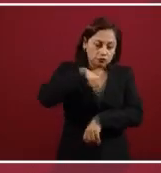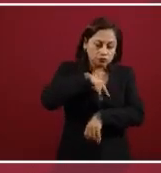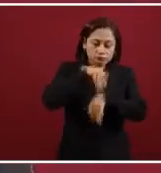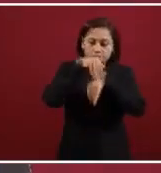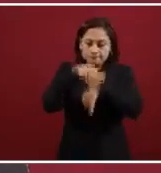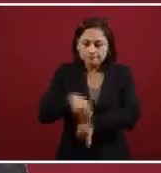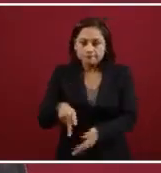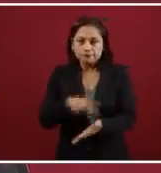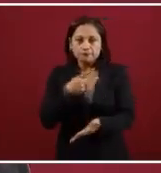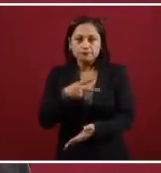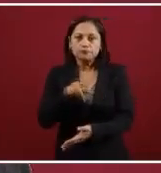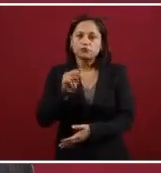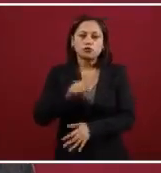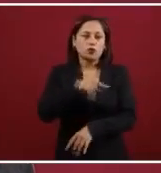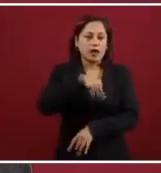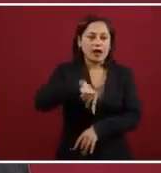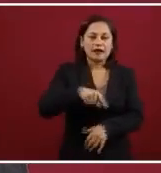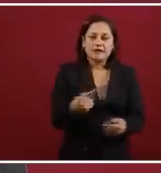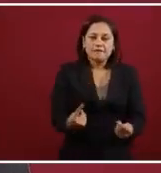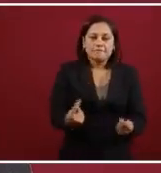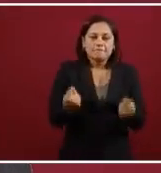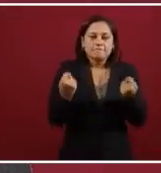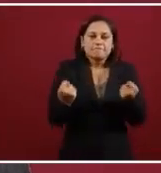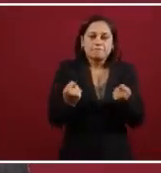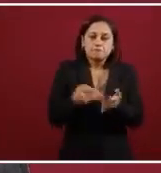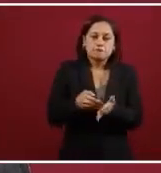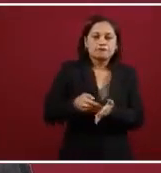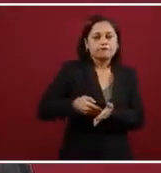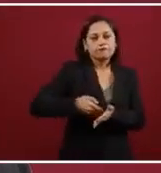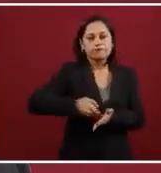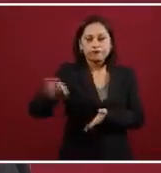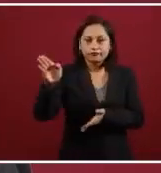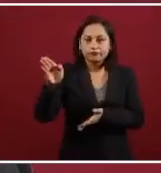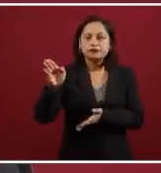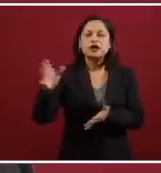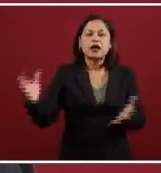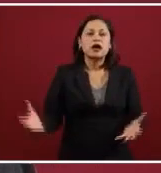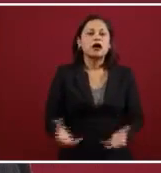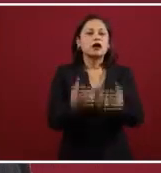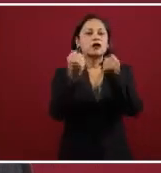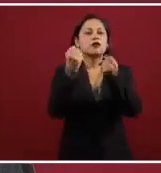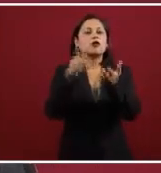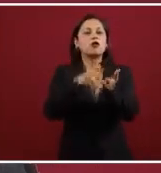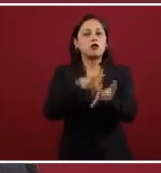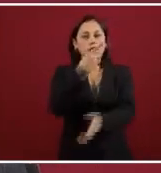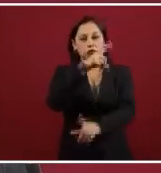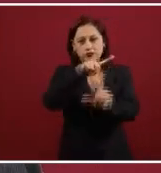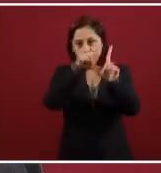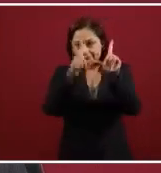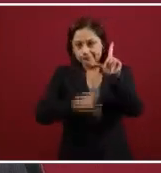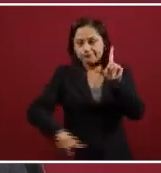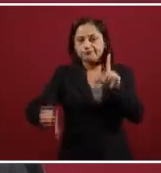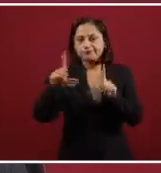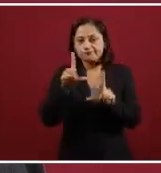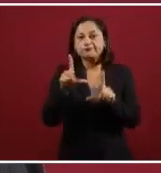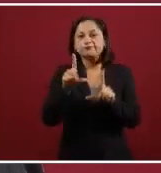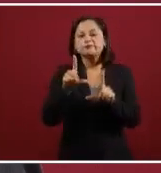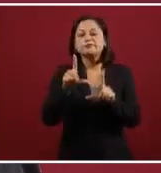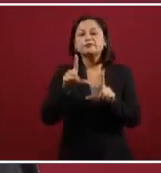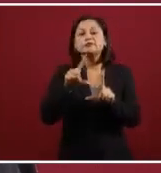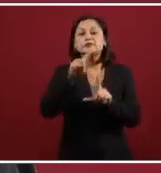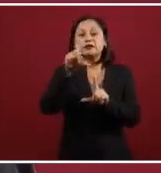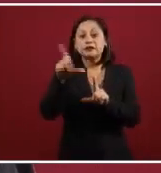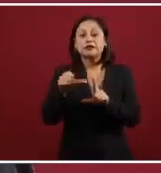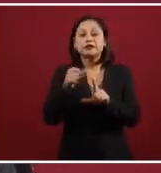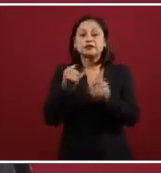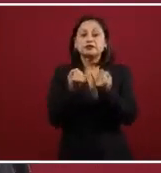se expulsó a los extranjeros y se recuperó la República, se consiguió la segunda